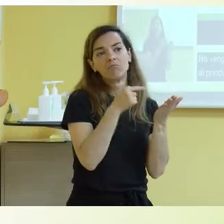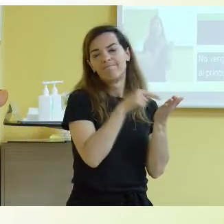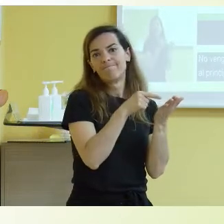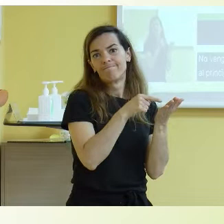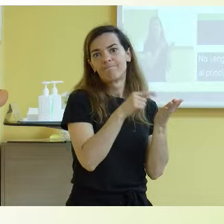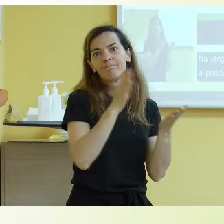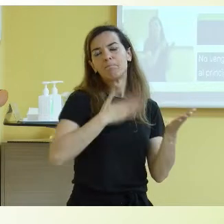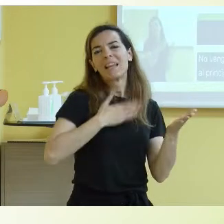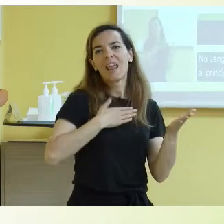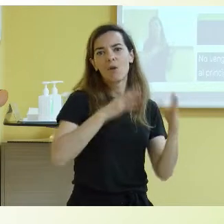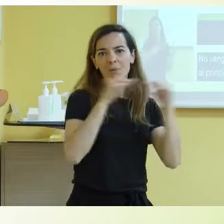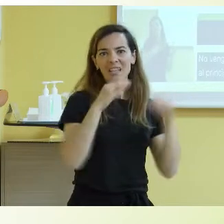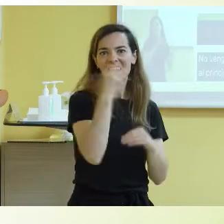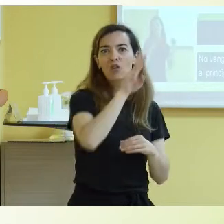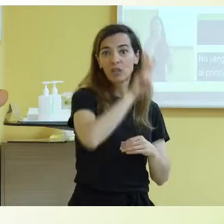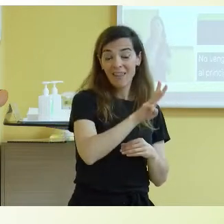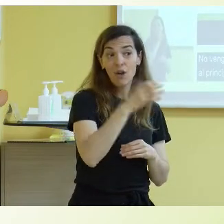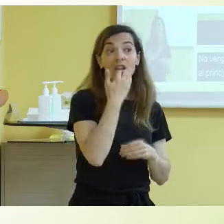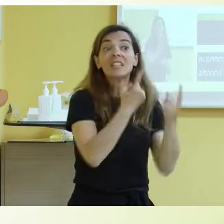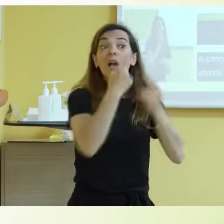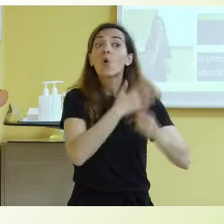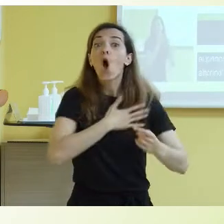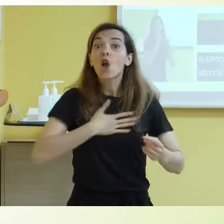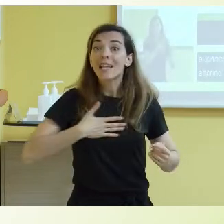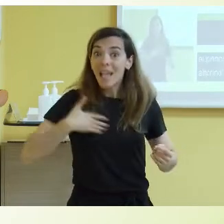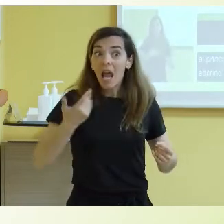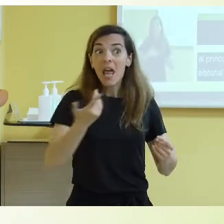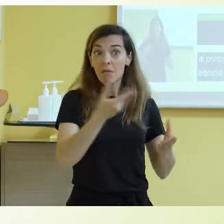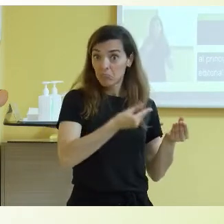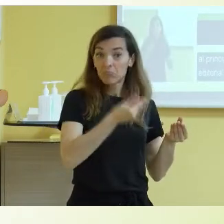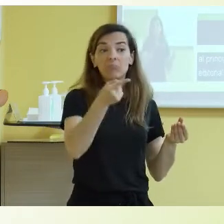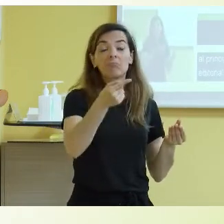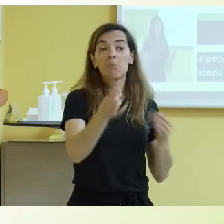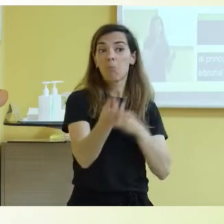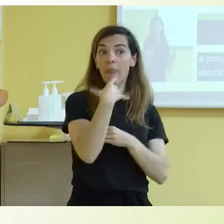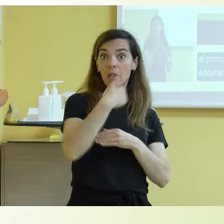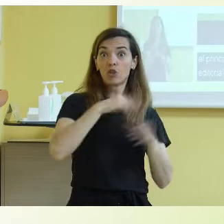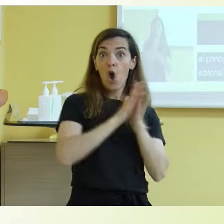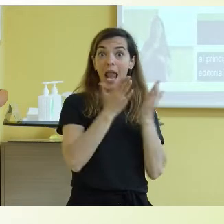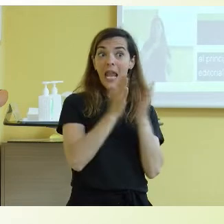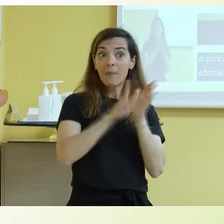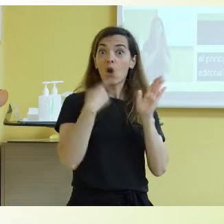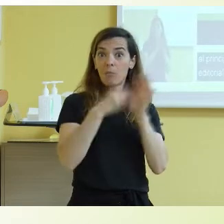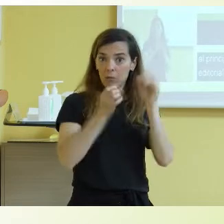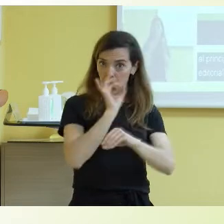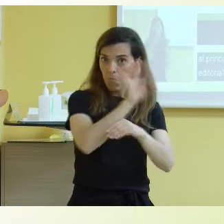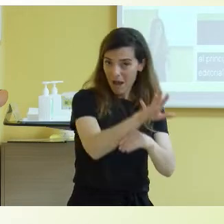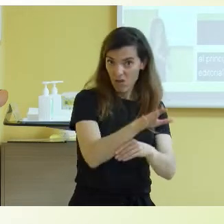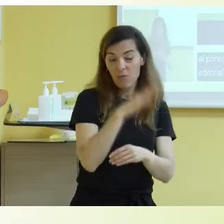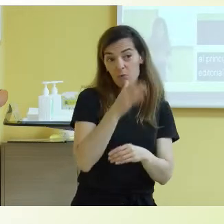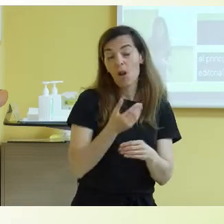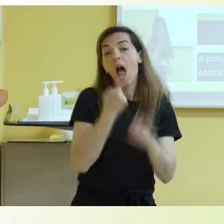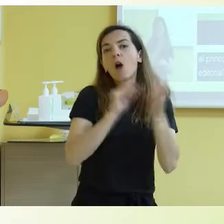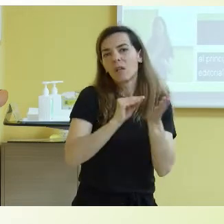podéis encontrar. Además yo tengo ejemplares, o sea que si queréis me escribís y yo os mando el libro entero, bueno, para que no lo tengáis en PDF, que también a veces es bueno tener el